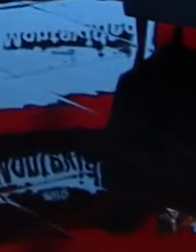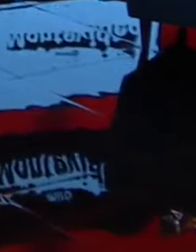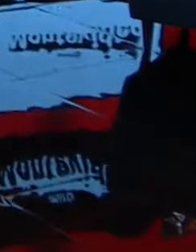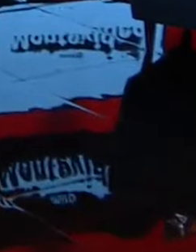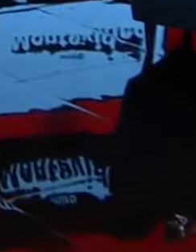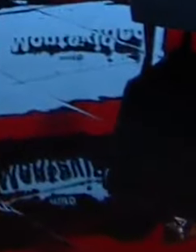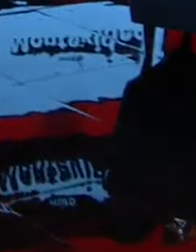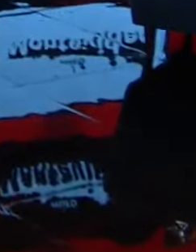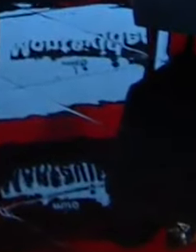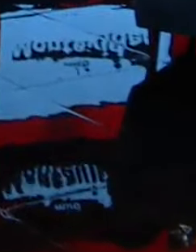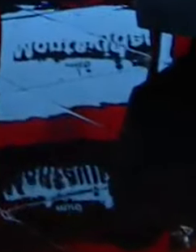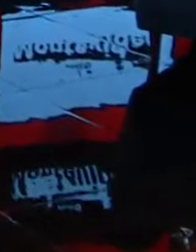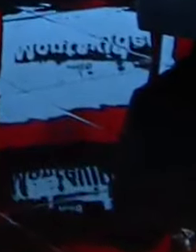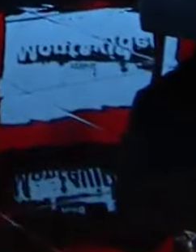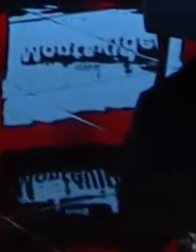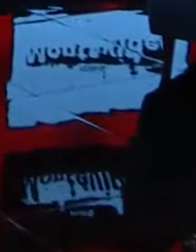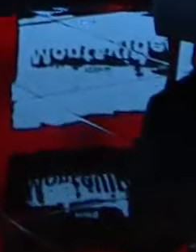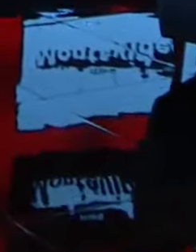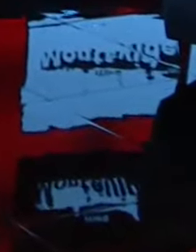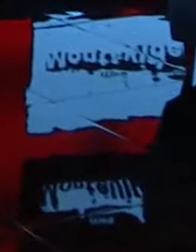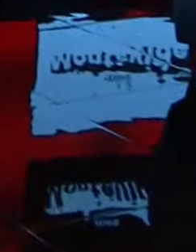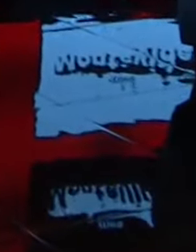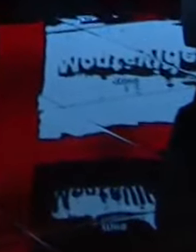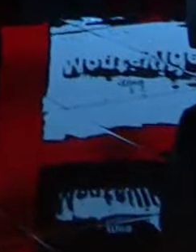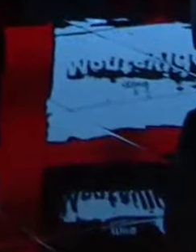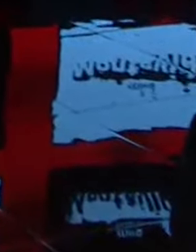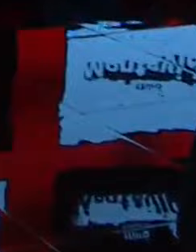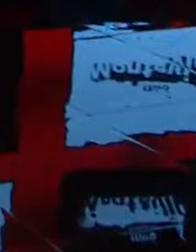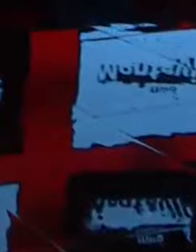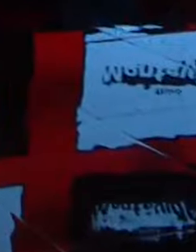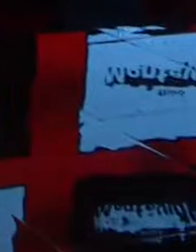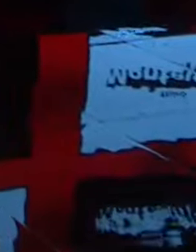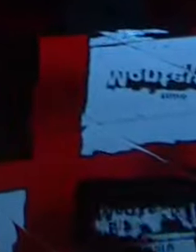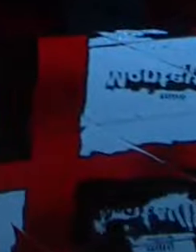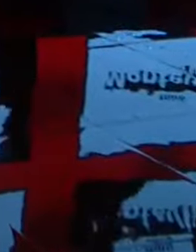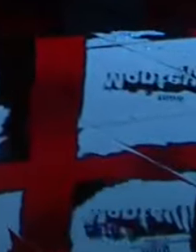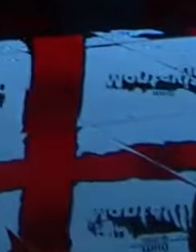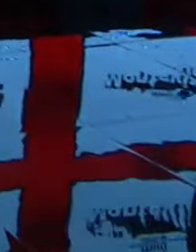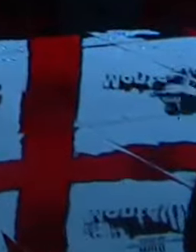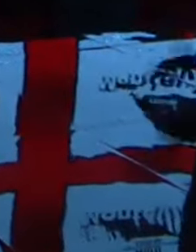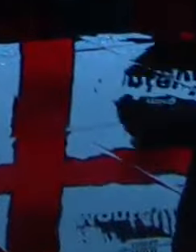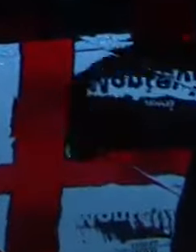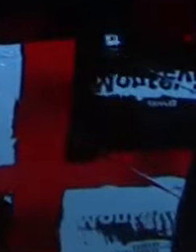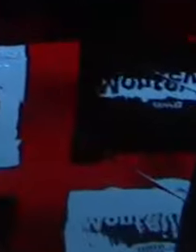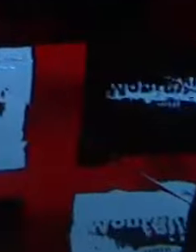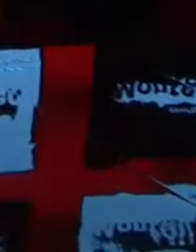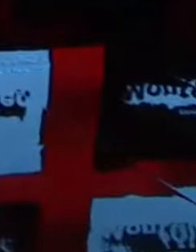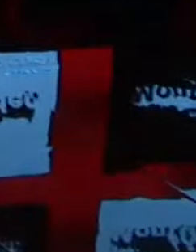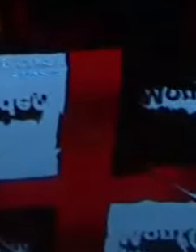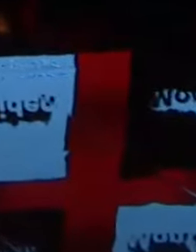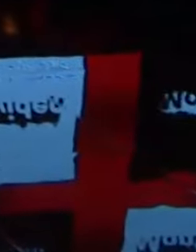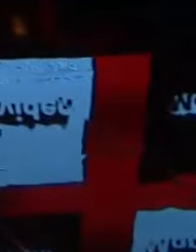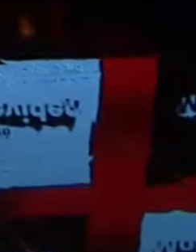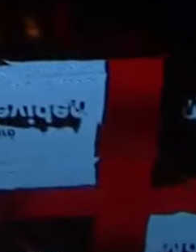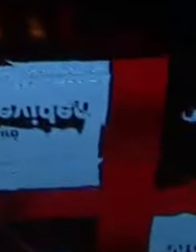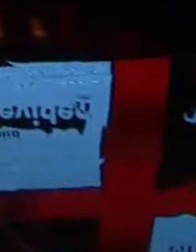pasado. Su segundo disco. Microondas. Porque el anterior, por momentos, es EP, pero son 6 temas. Yo le digo disco. Puedes decir disco. Que a partir de